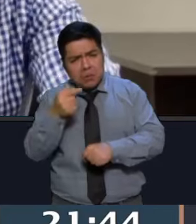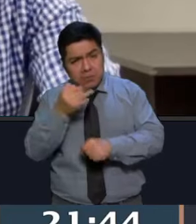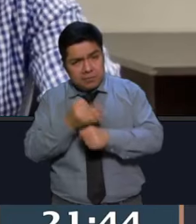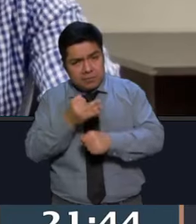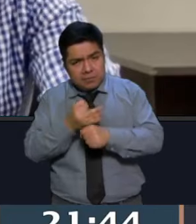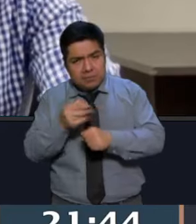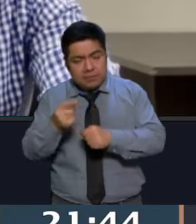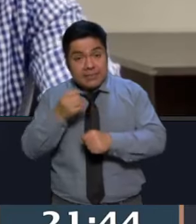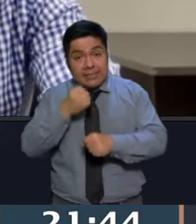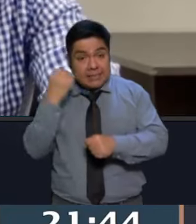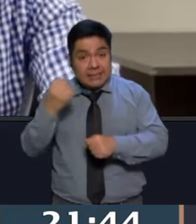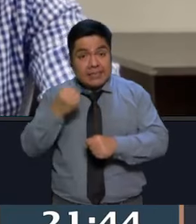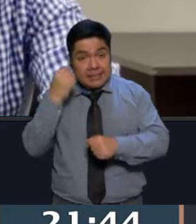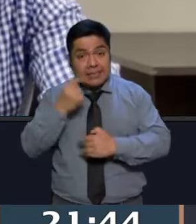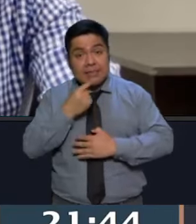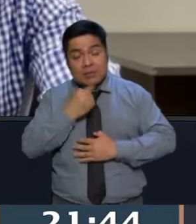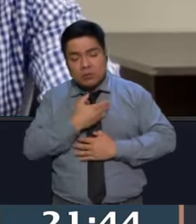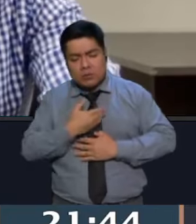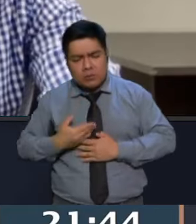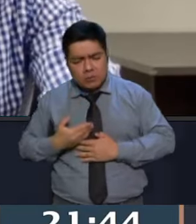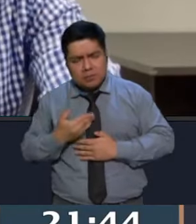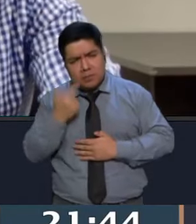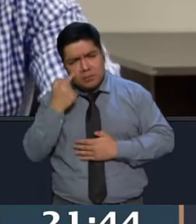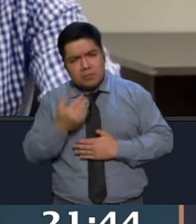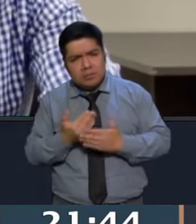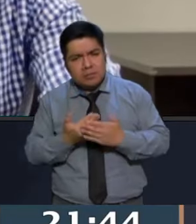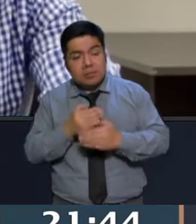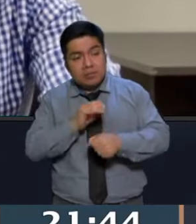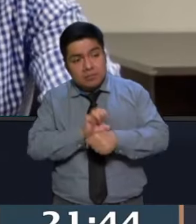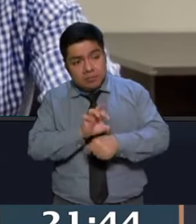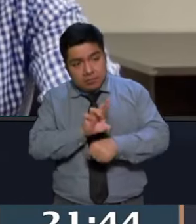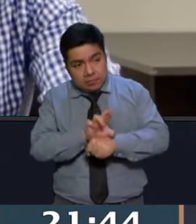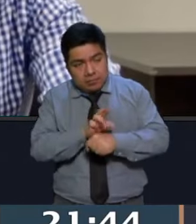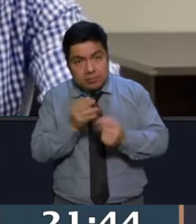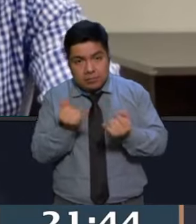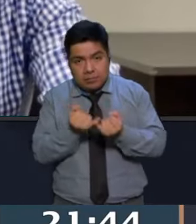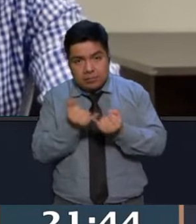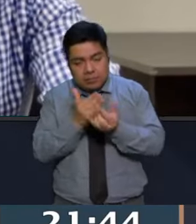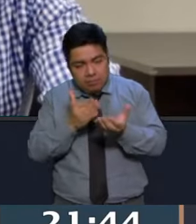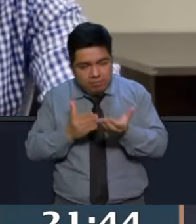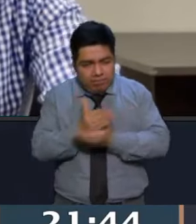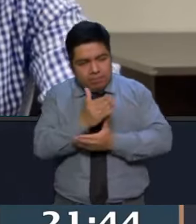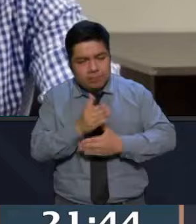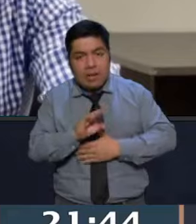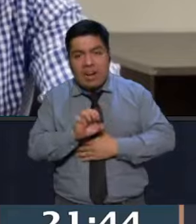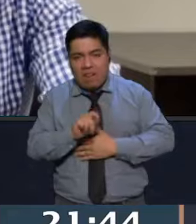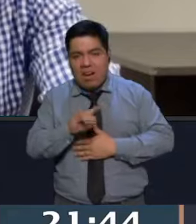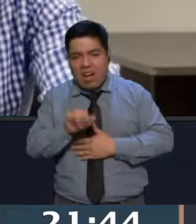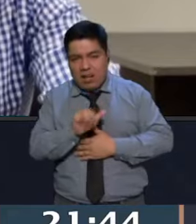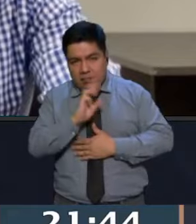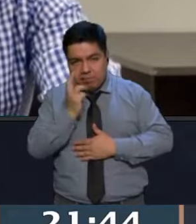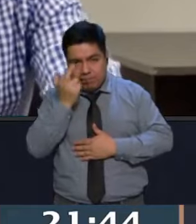la conferencia matutina respecto a Ecuador y la irrupción en nuestra embajada. Cuéntanos un poquito más.